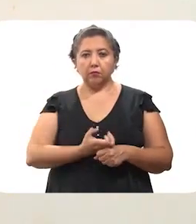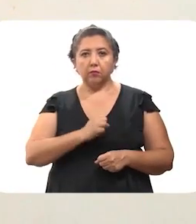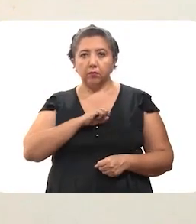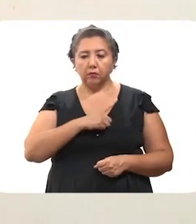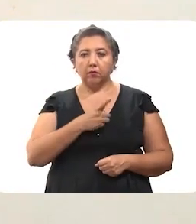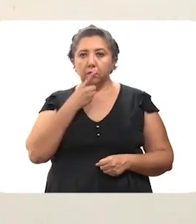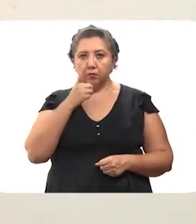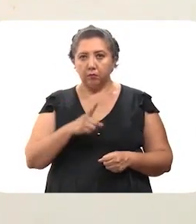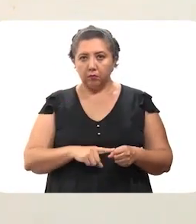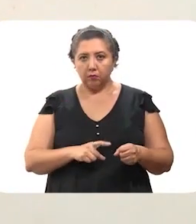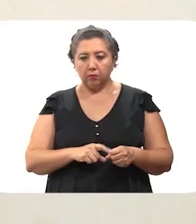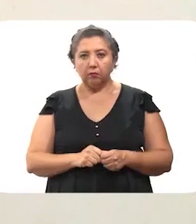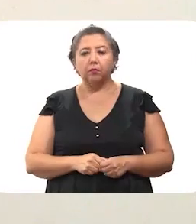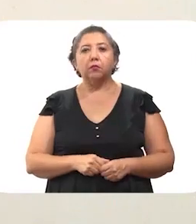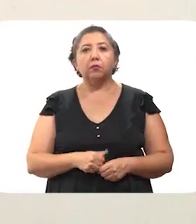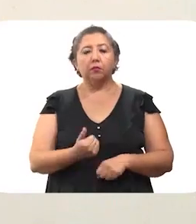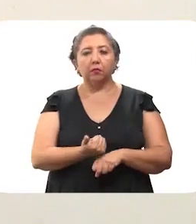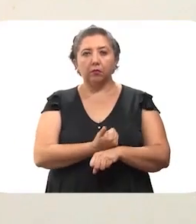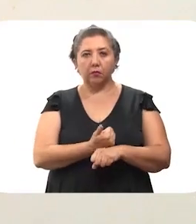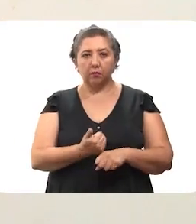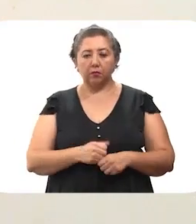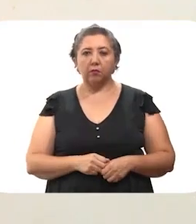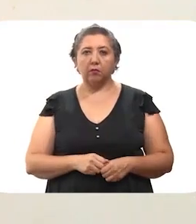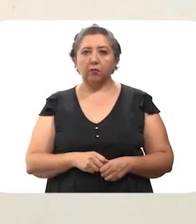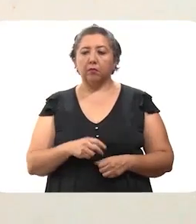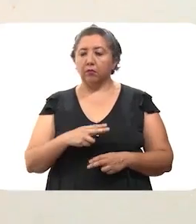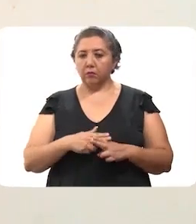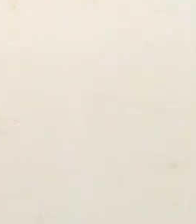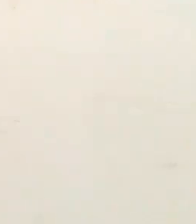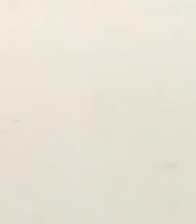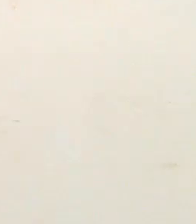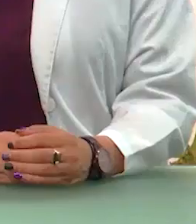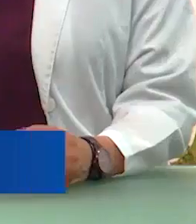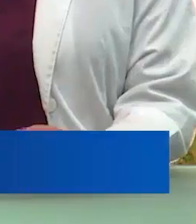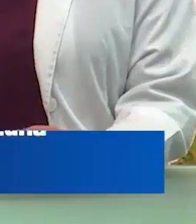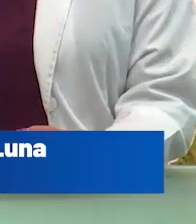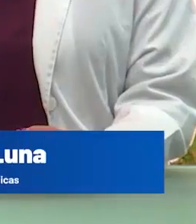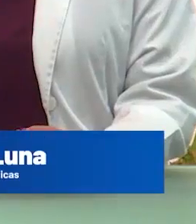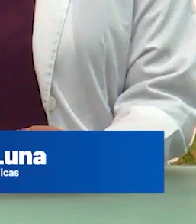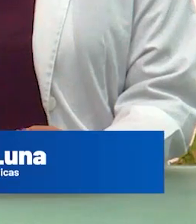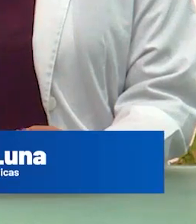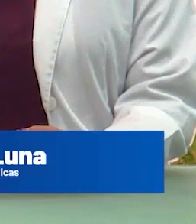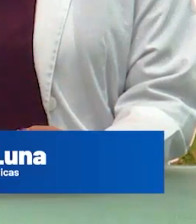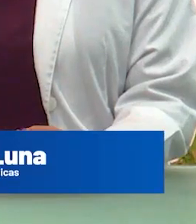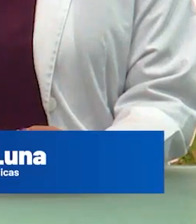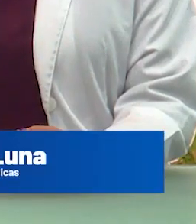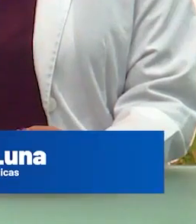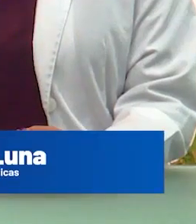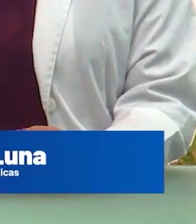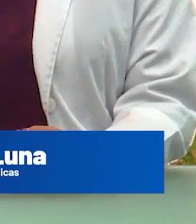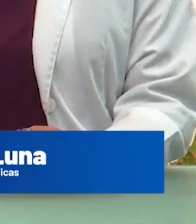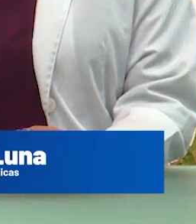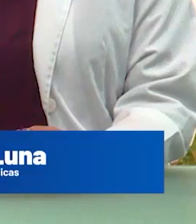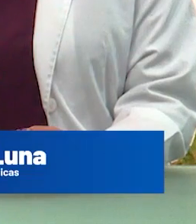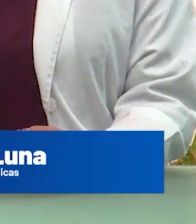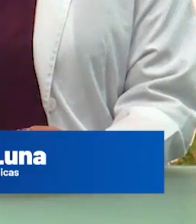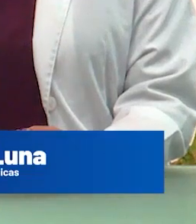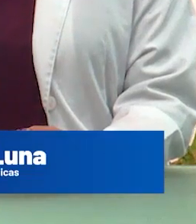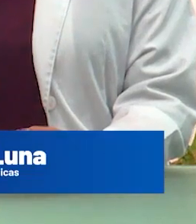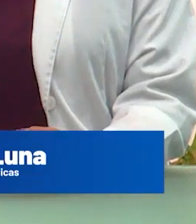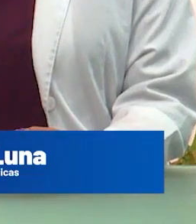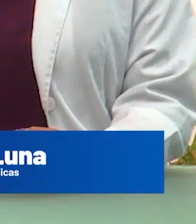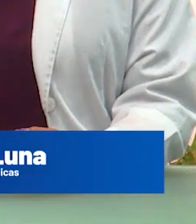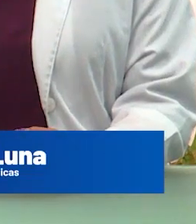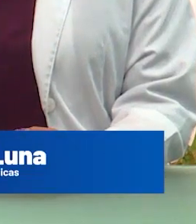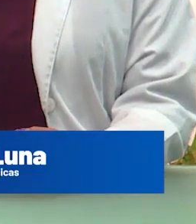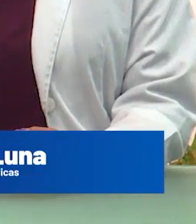semáforo estatal de salud marcan color amarillo. Hasta aquí el reporte, doctora. Gracias, doctora. Estaremos informando todos los días por este